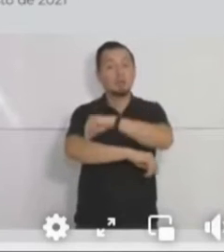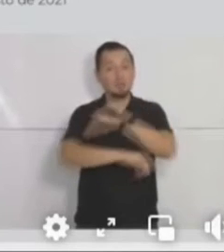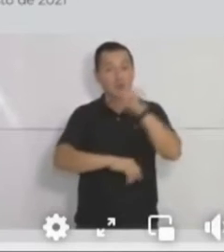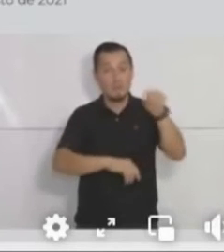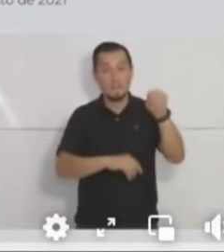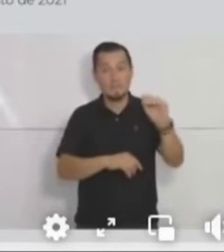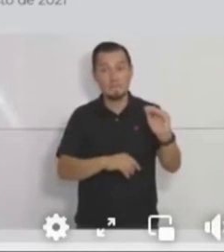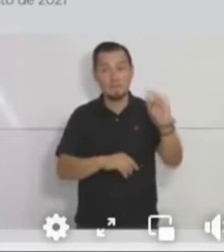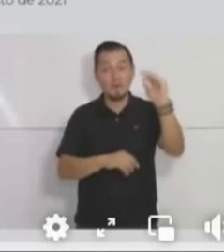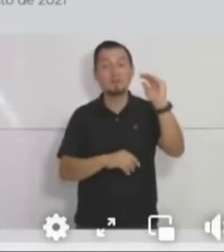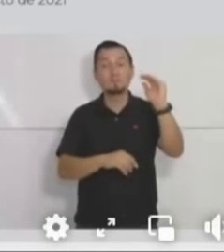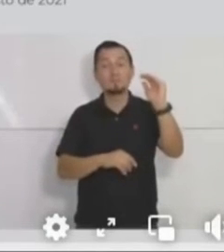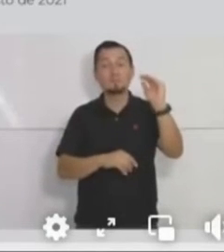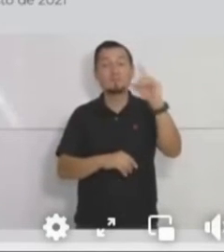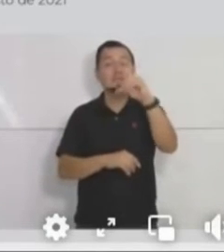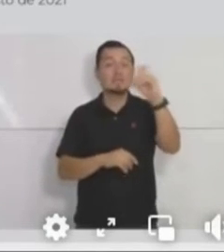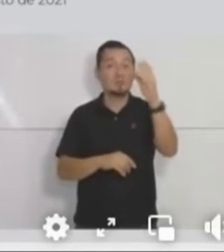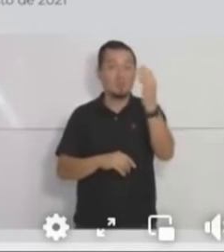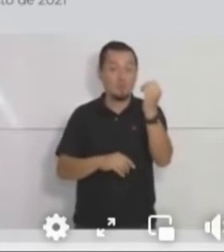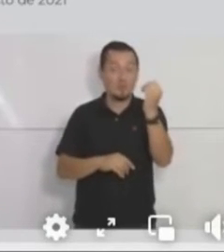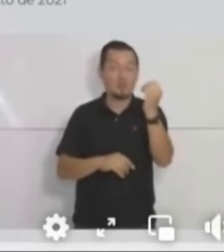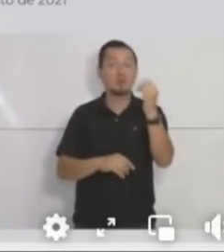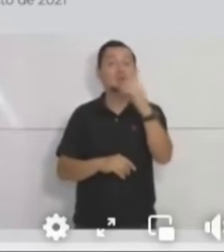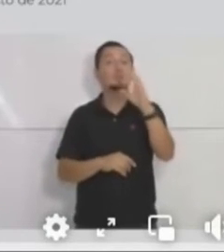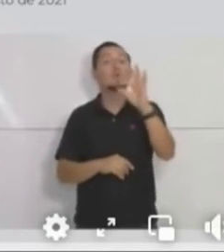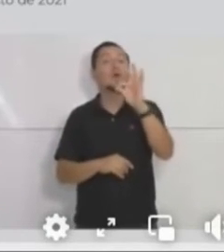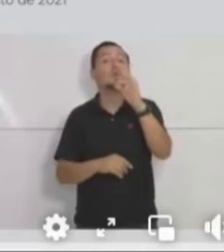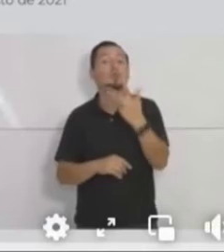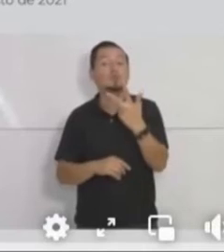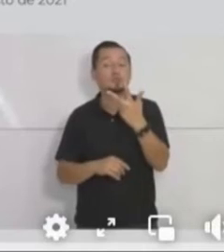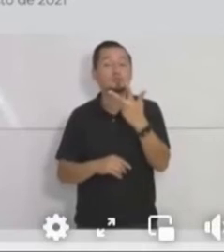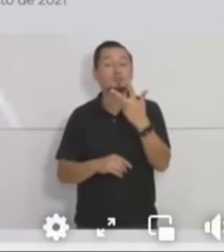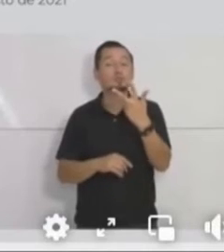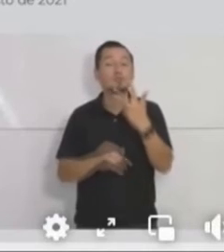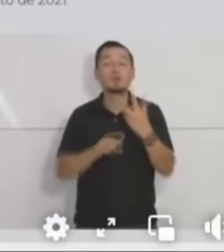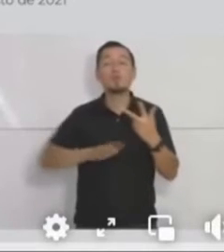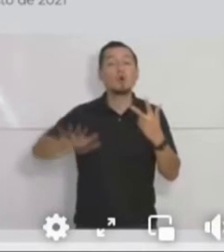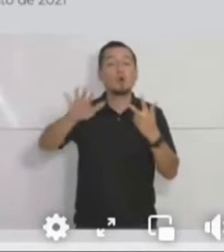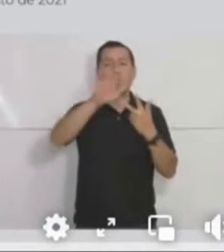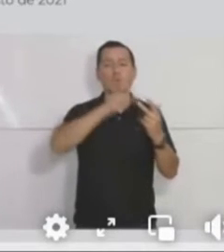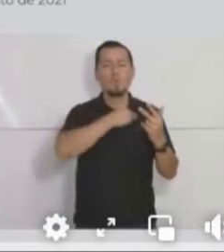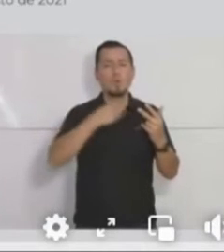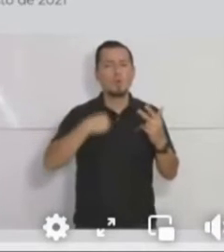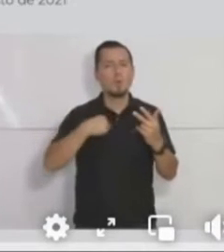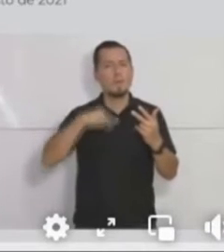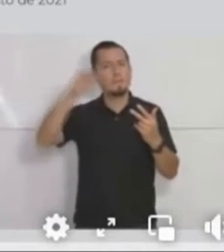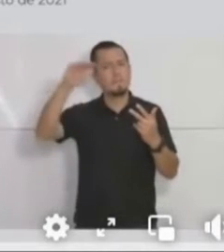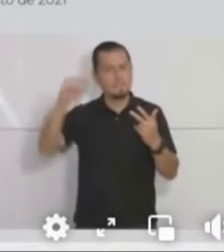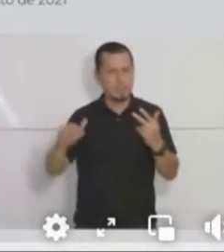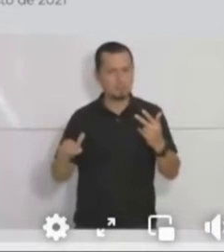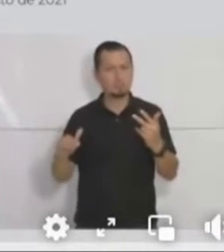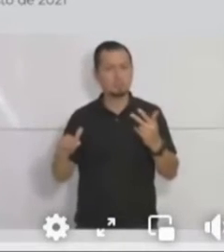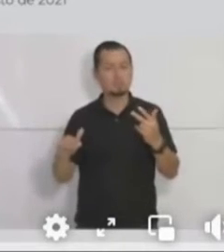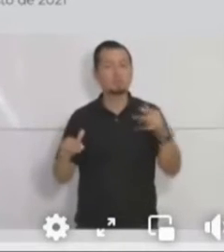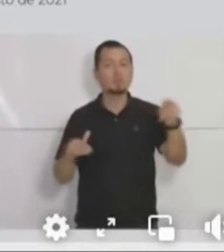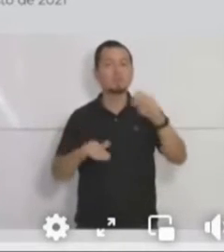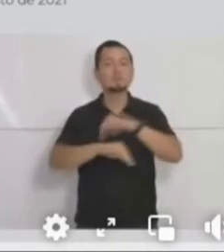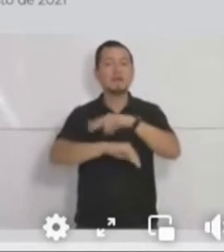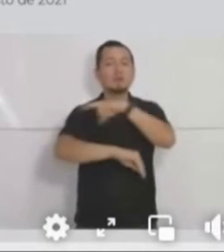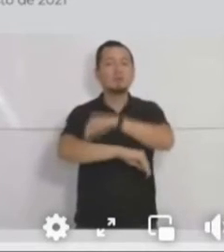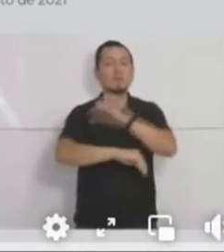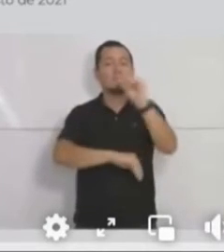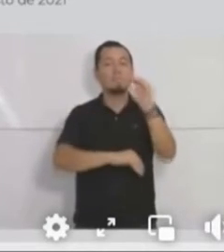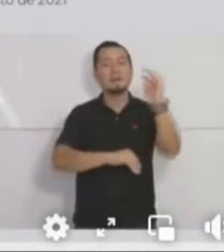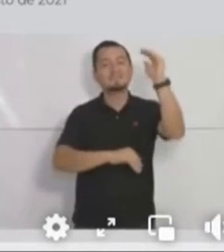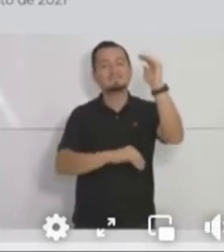salto? Aquí está. Subió de 109 a 148. El resto de los municipios metropolitanos presentan una tasa de incidencia